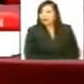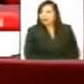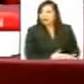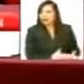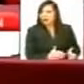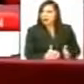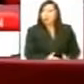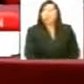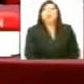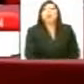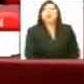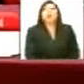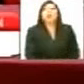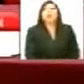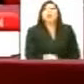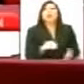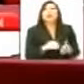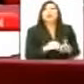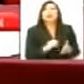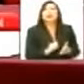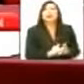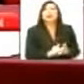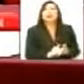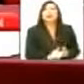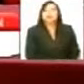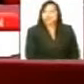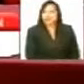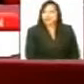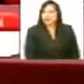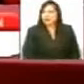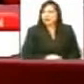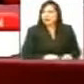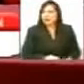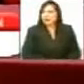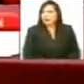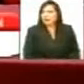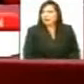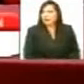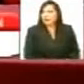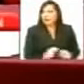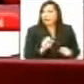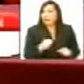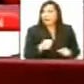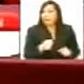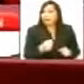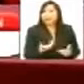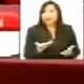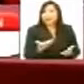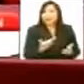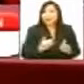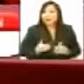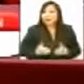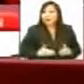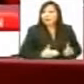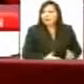los estados el cumplimiento de las disposiciones, pero sí lo que tenemos implementado